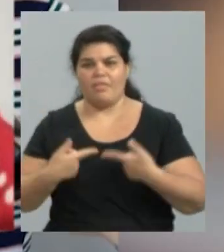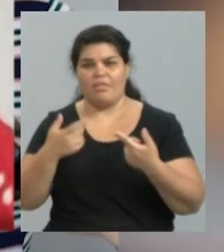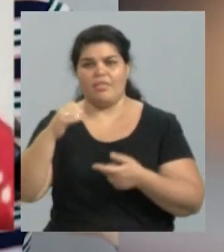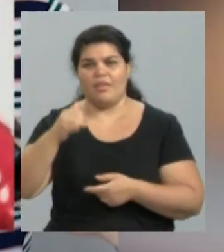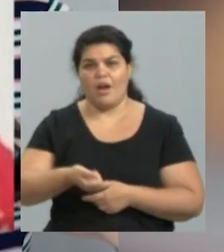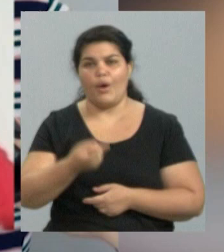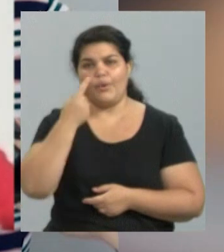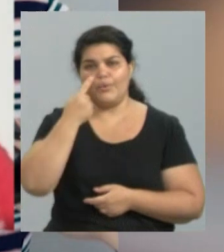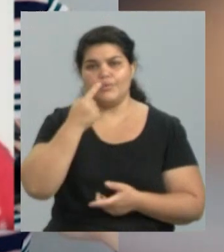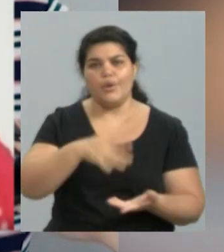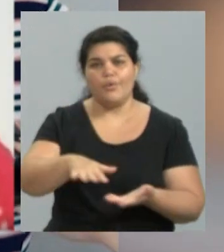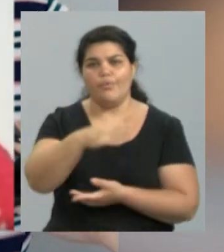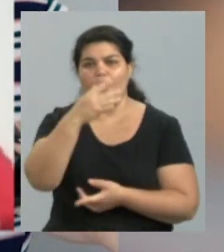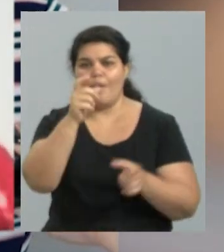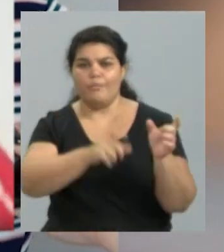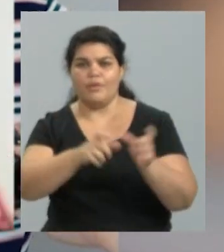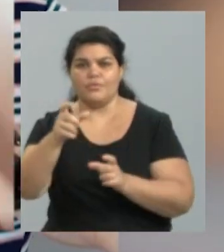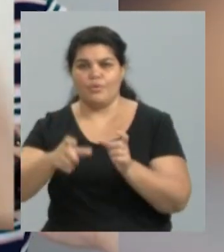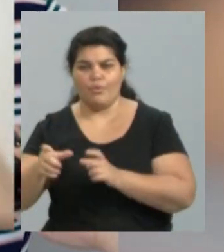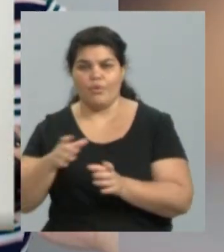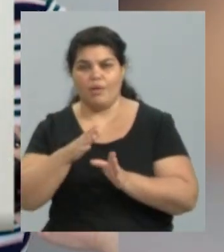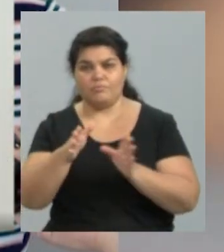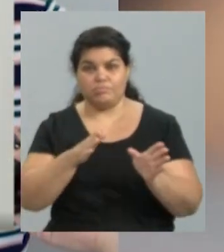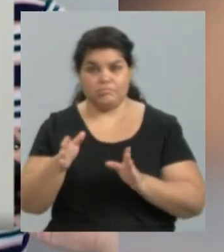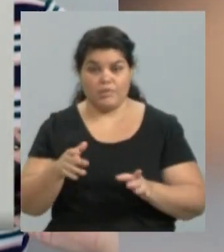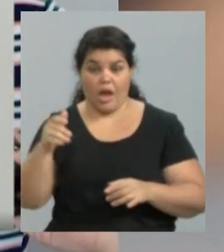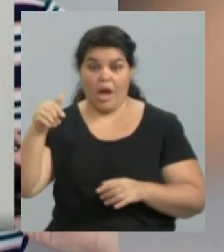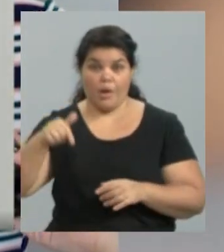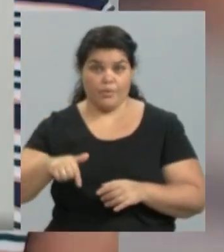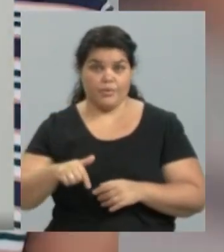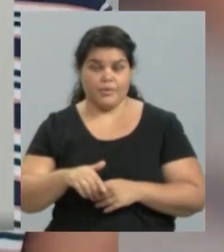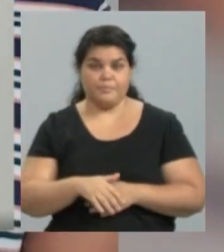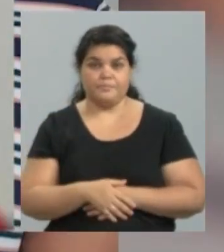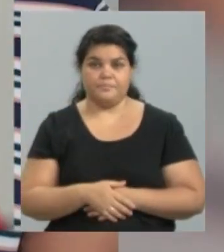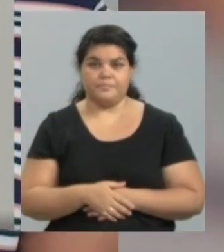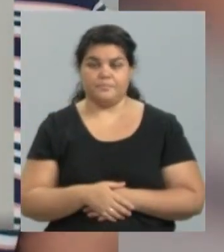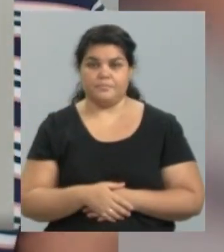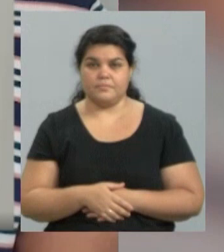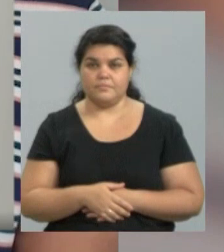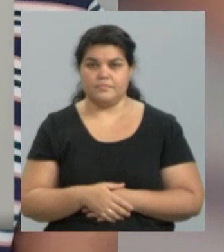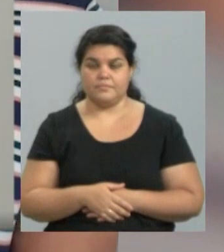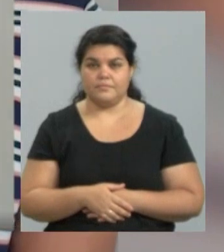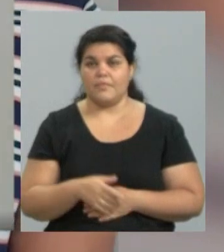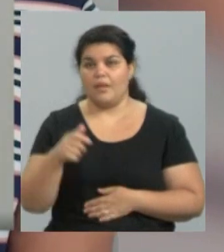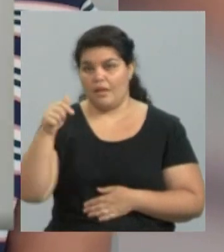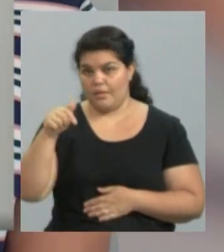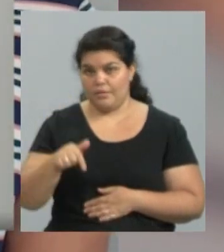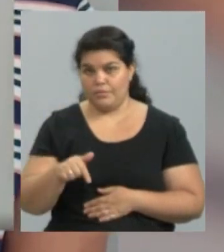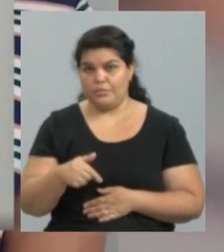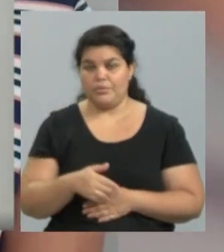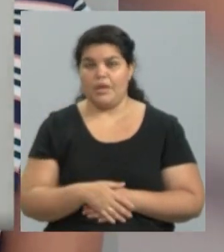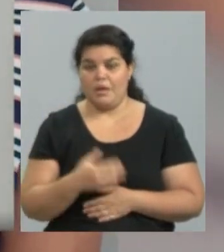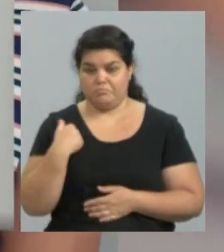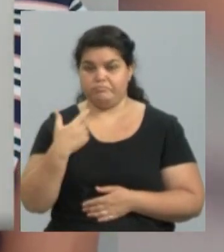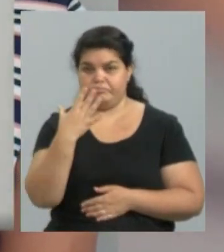otras personas y que hoy en día, digamos, se me tuviese en cuenta